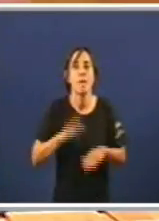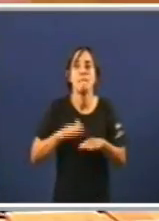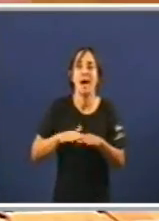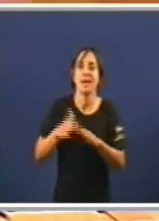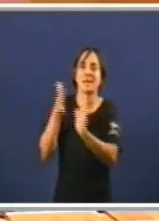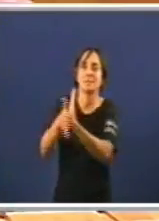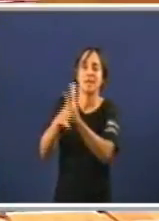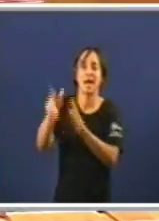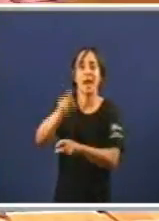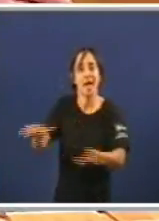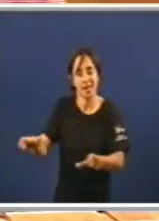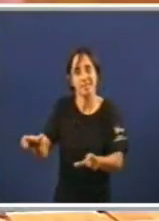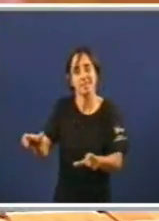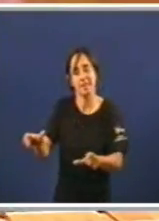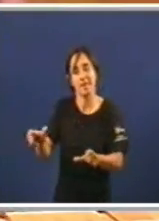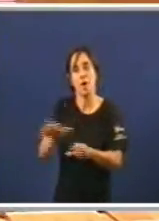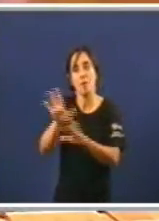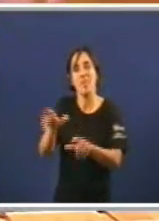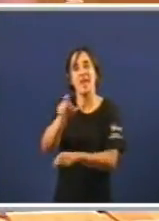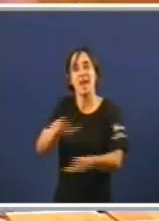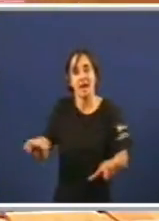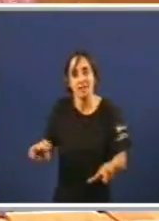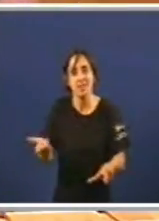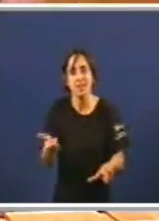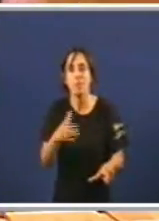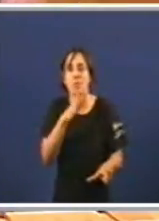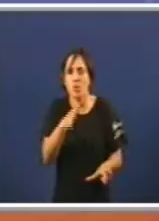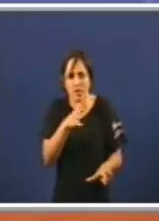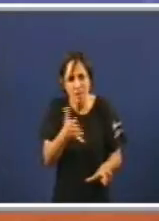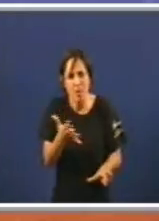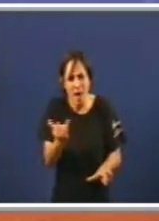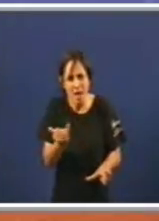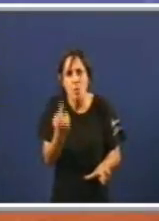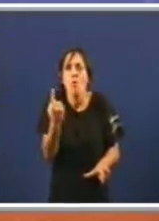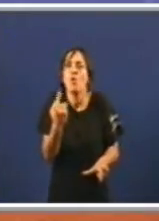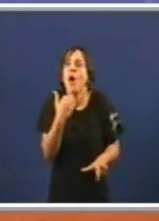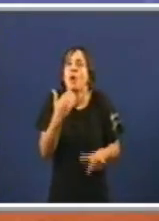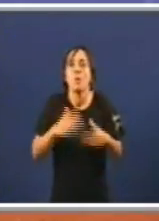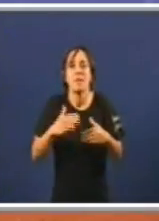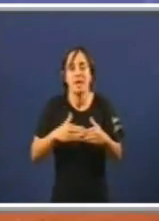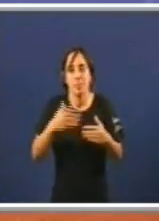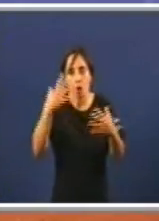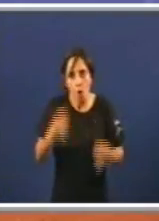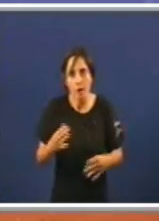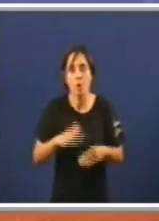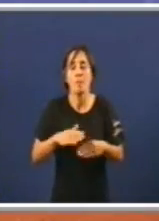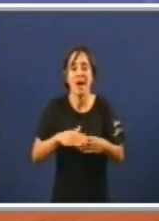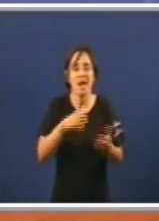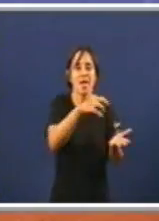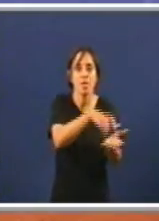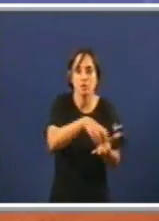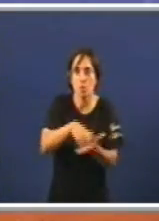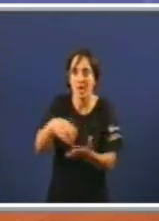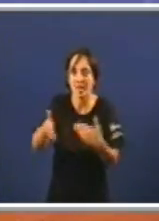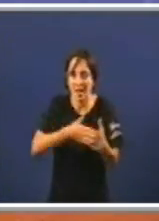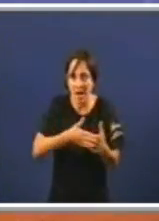persoas da que hai algunha razón lóxica, obxectiva, de pechar esas escolas. Porque non